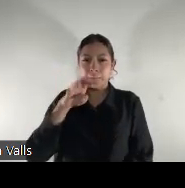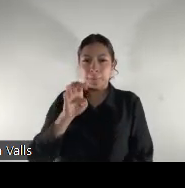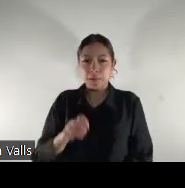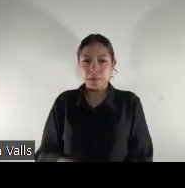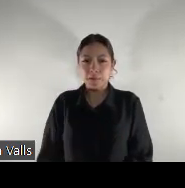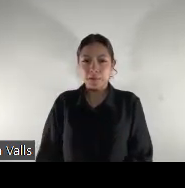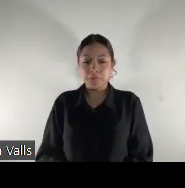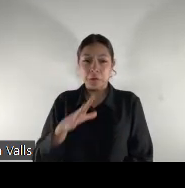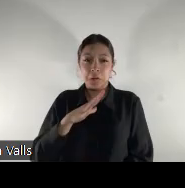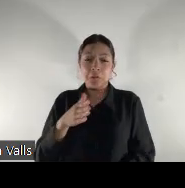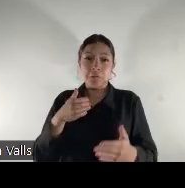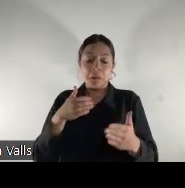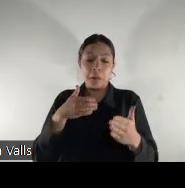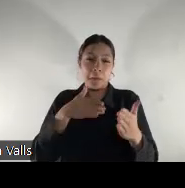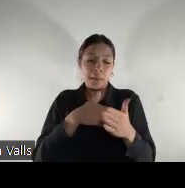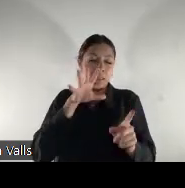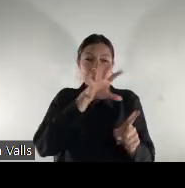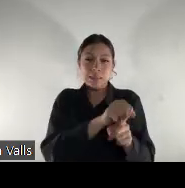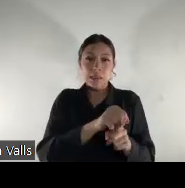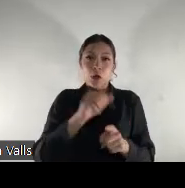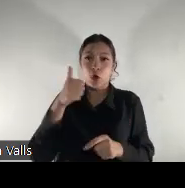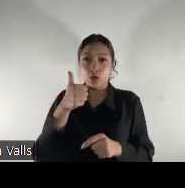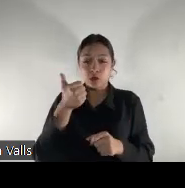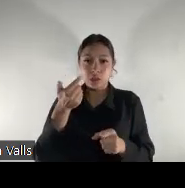meta 11 clínicas, ya van 4.